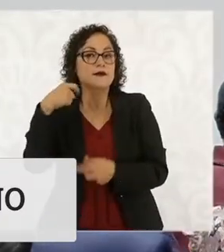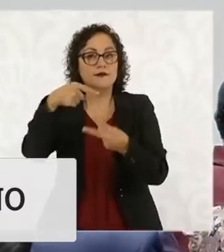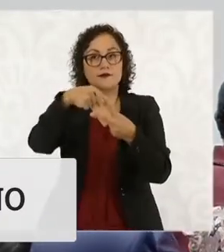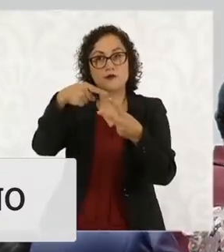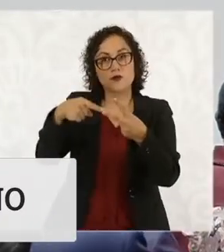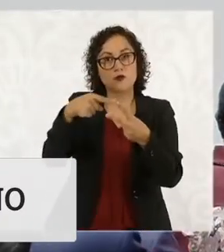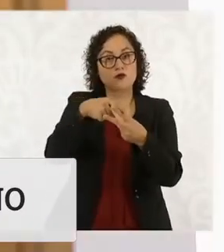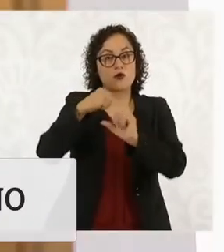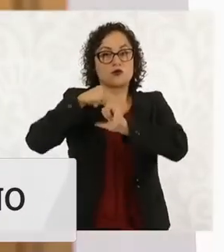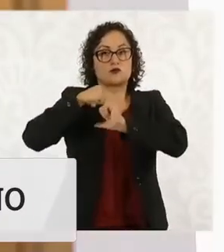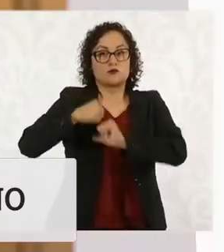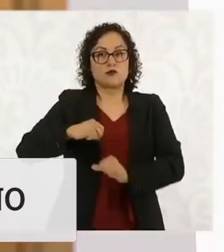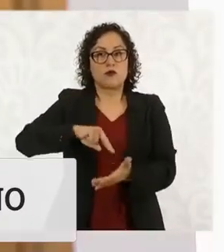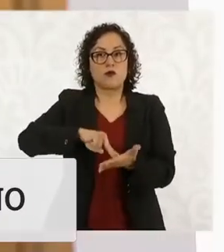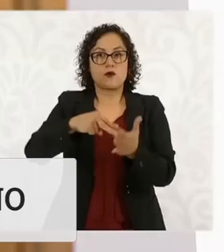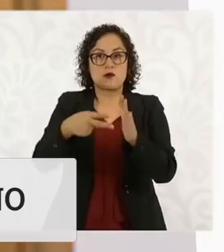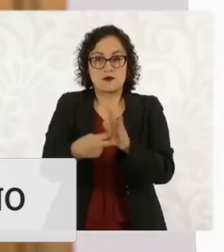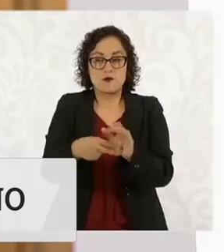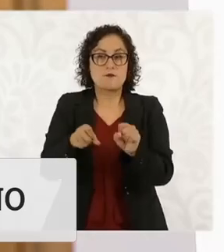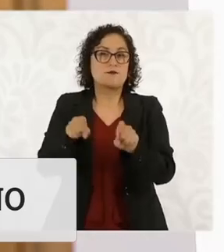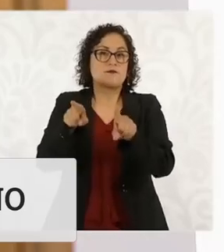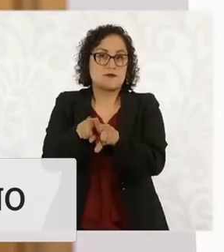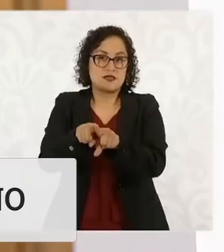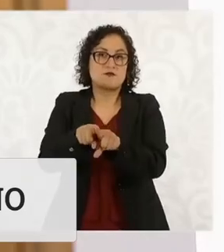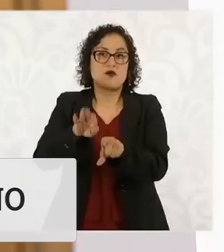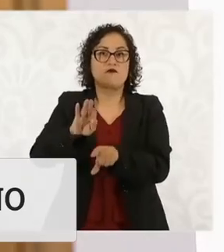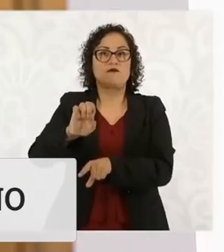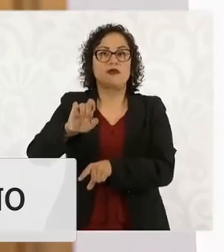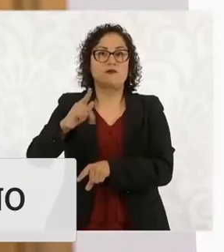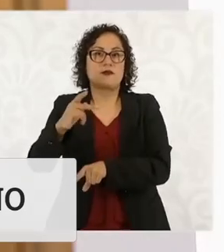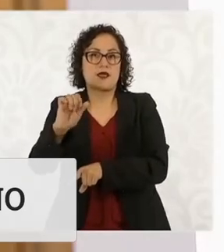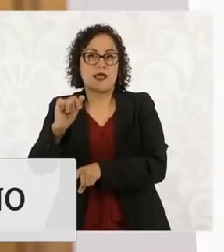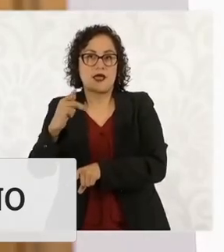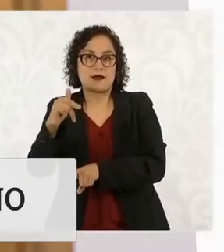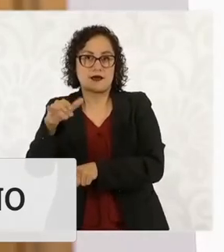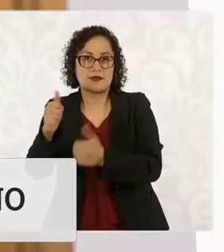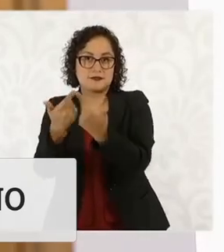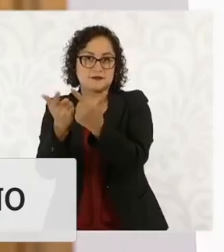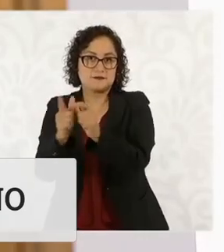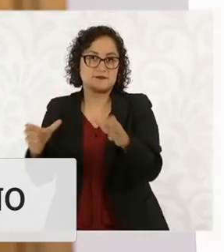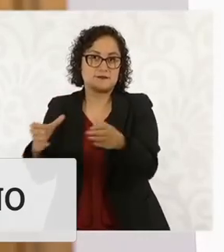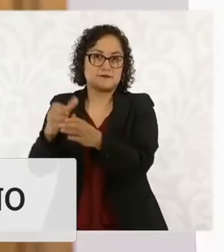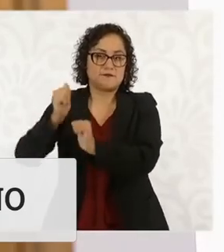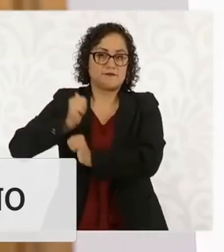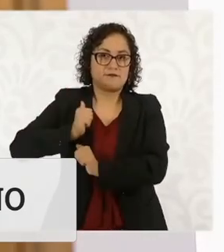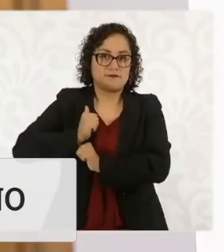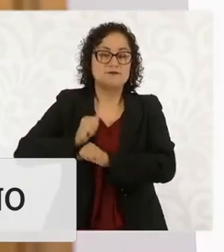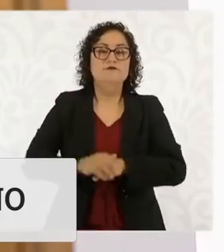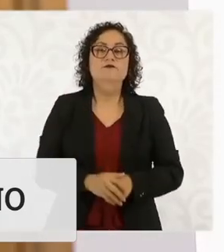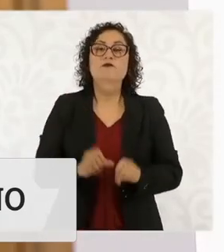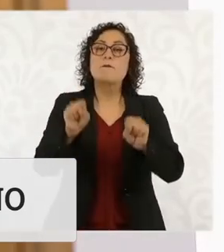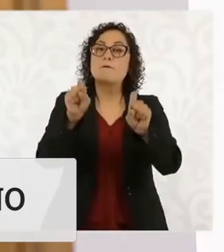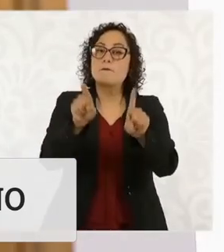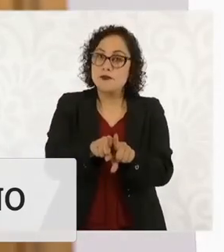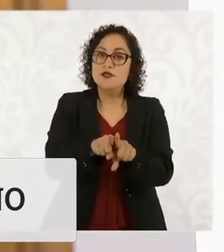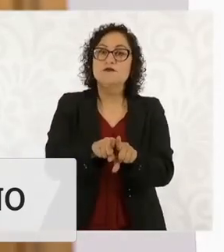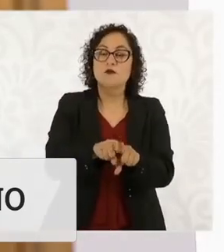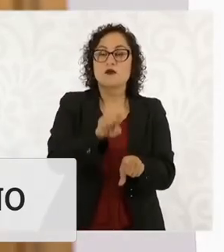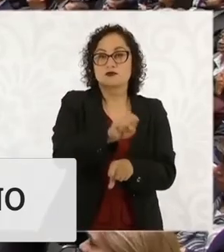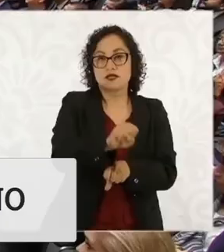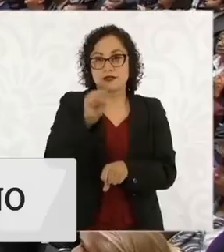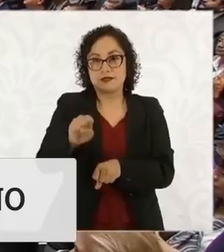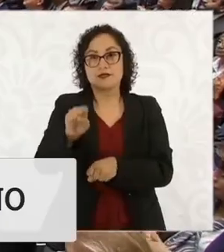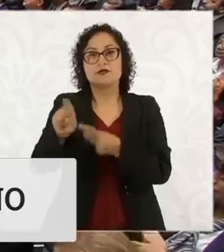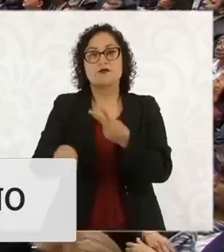del agrupamiento de ingenieros Felipe Ángeles. Asimismo, se licitaron los tramos Saltillo Nuevo